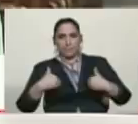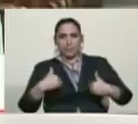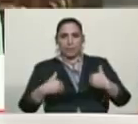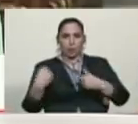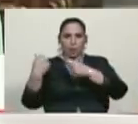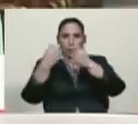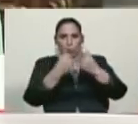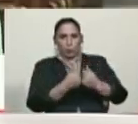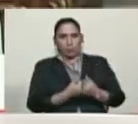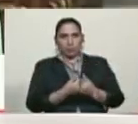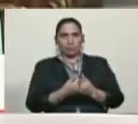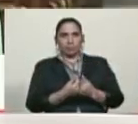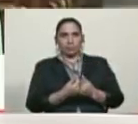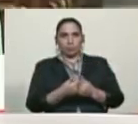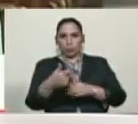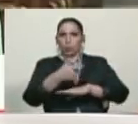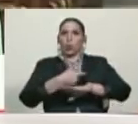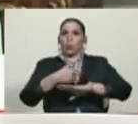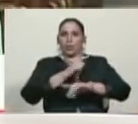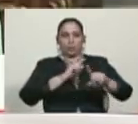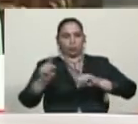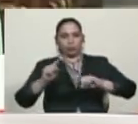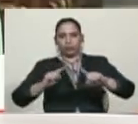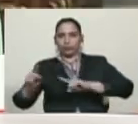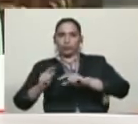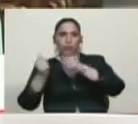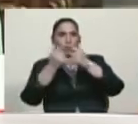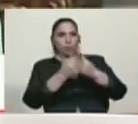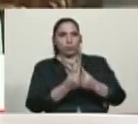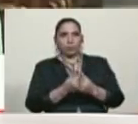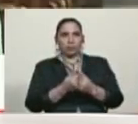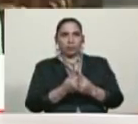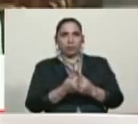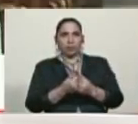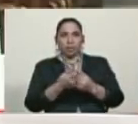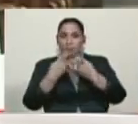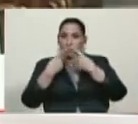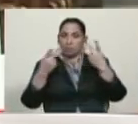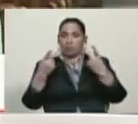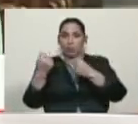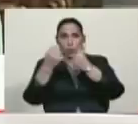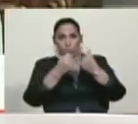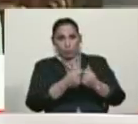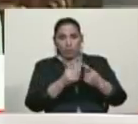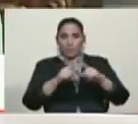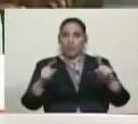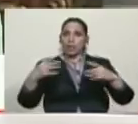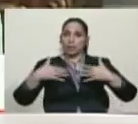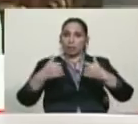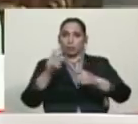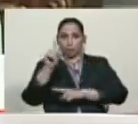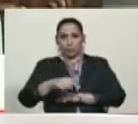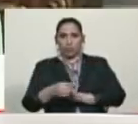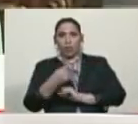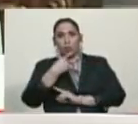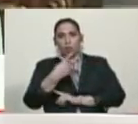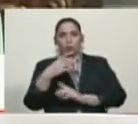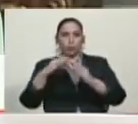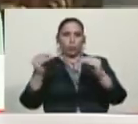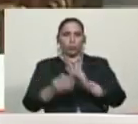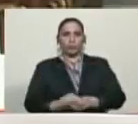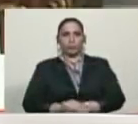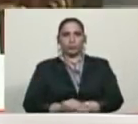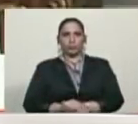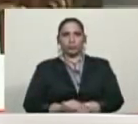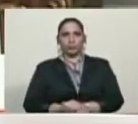economía gobernando para la economía y lo decía para el economía y lo digo para la salud y lo digo para todo